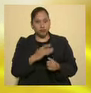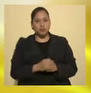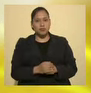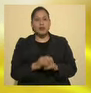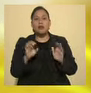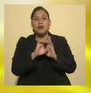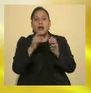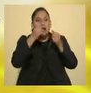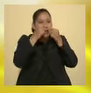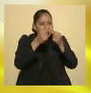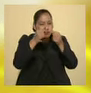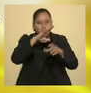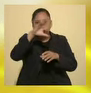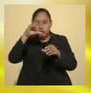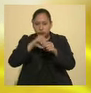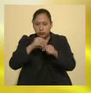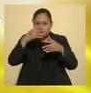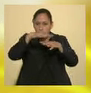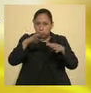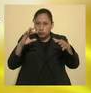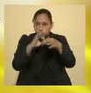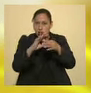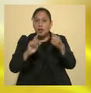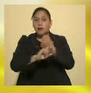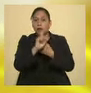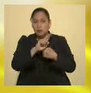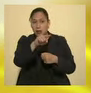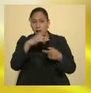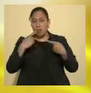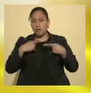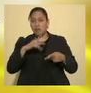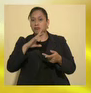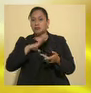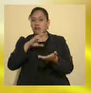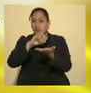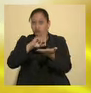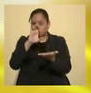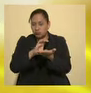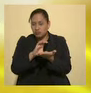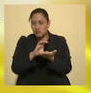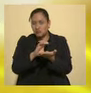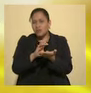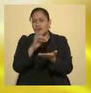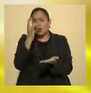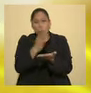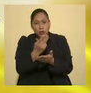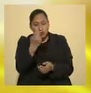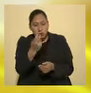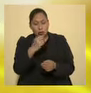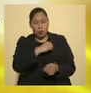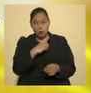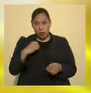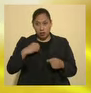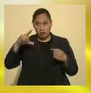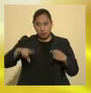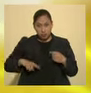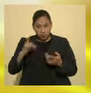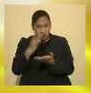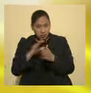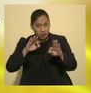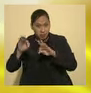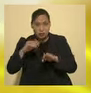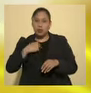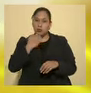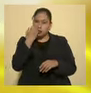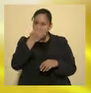manera integral la problemática de las personas con discapacidad en la ciudad. No solamente es obligación del gobierno, y lo